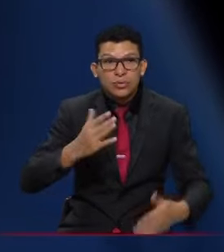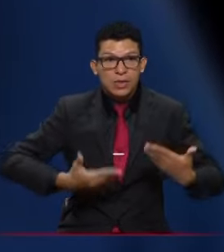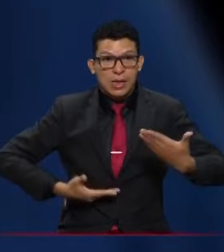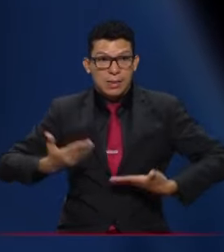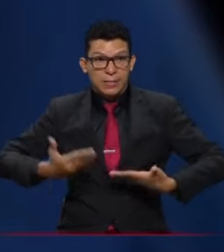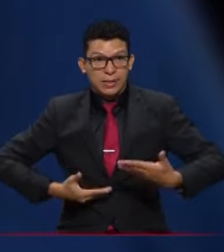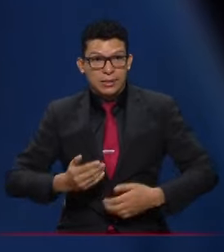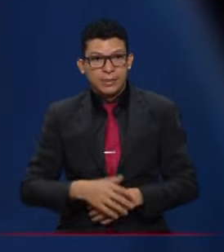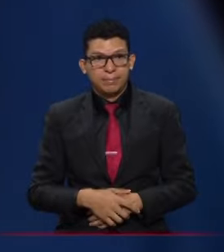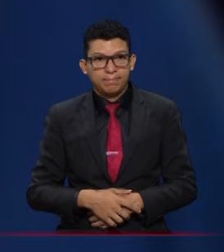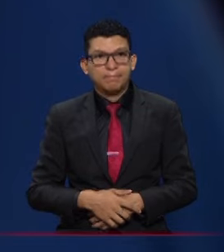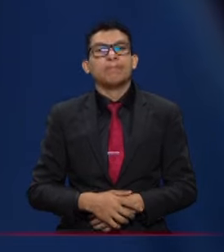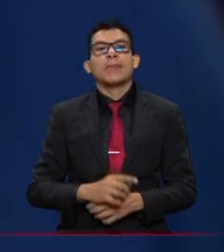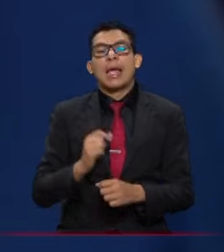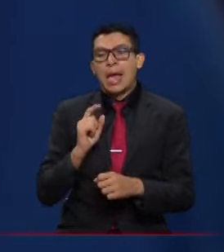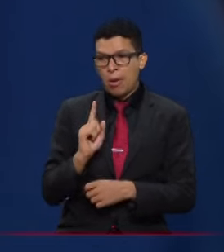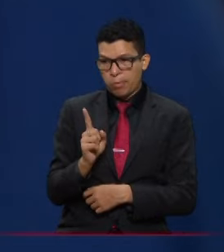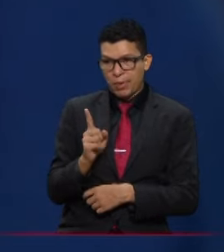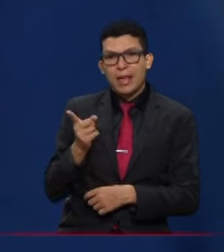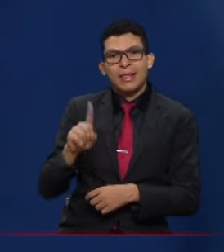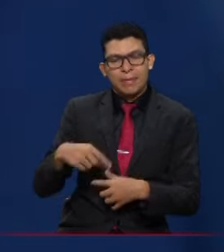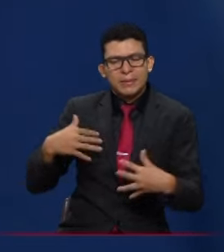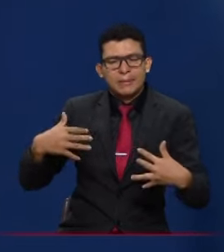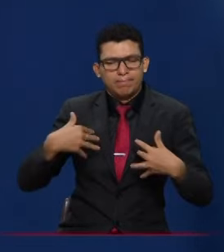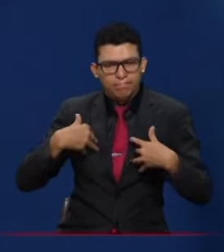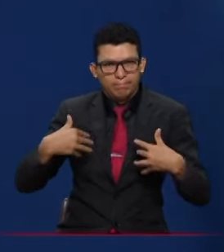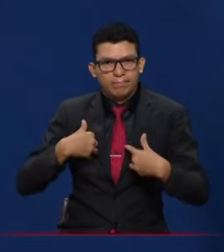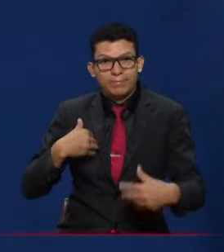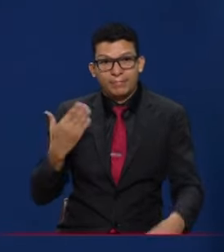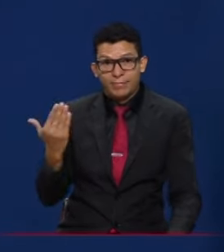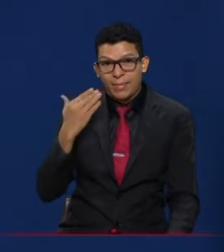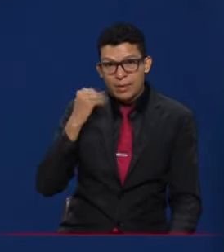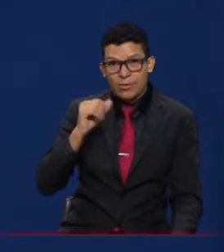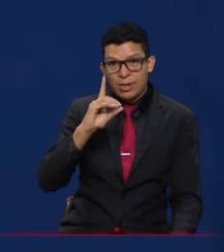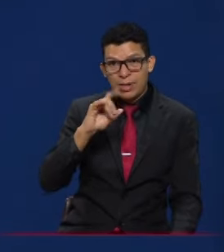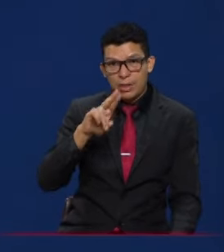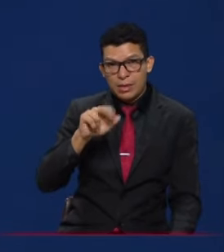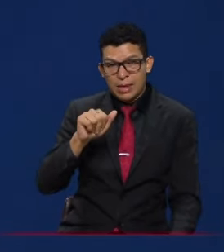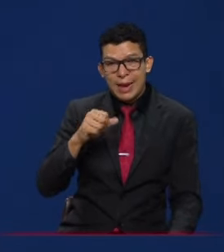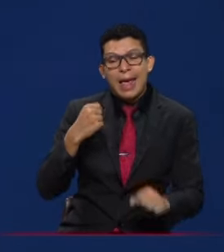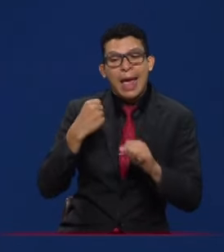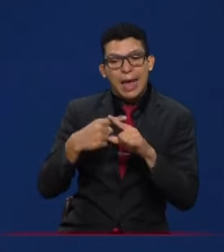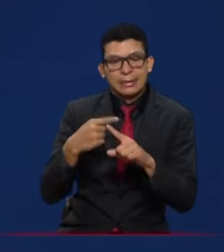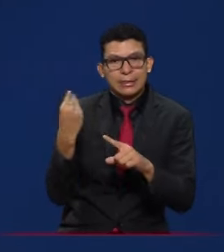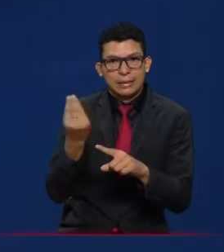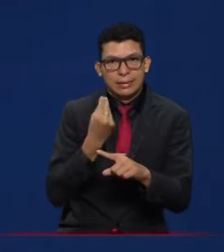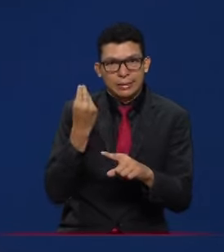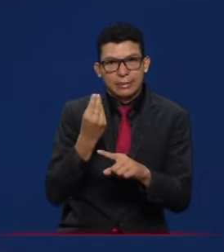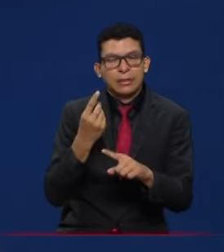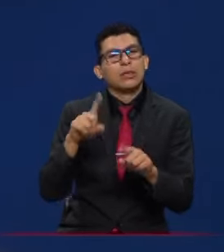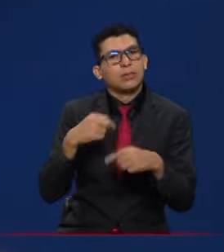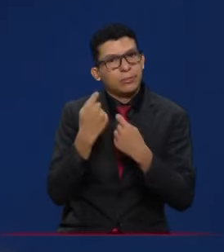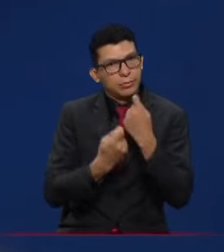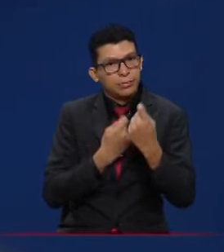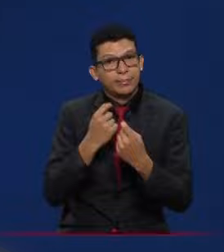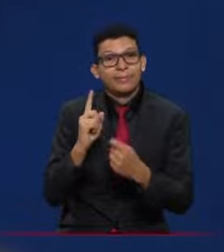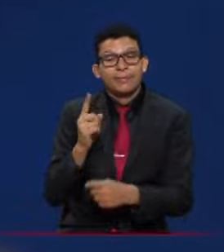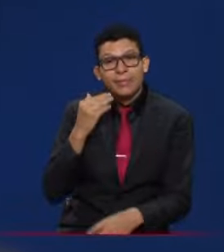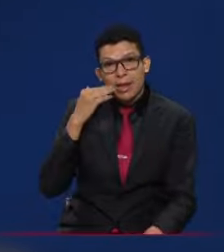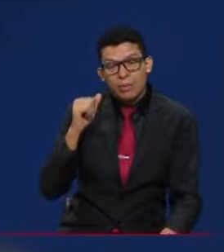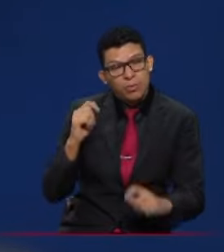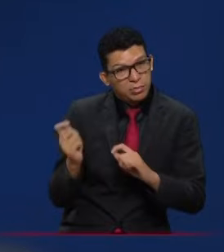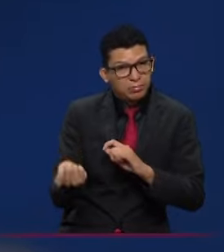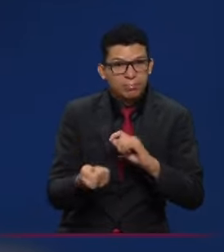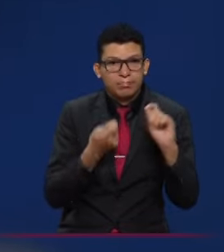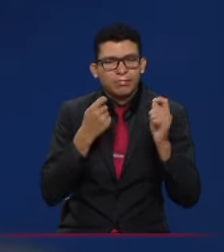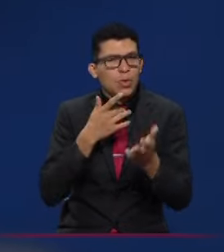medio del atentado sicarial también resultó herida Diana María Rojas, comerciante y ex candidata al consejo de ese municipio. La mujer fue